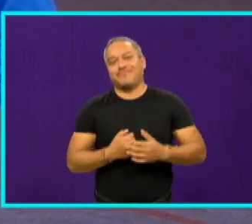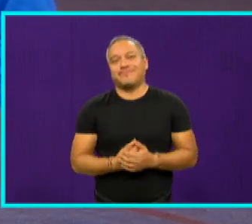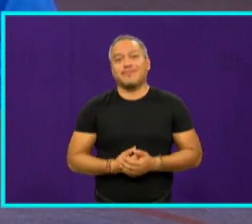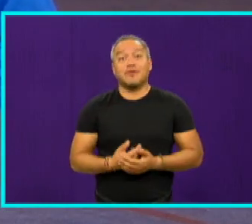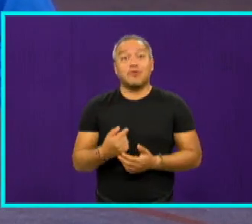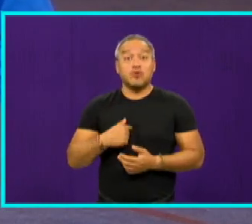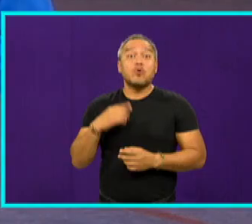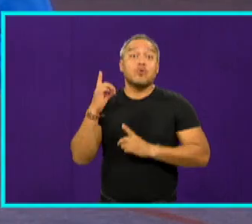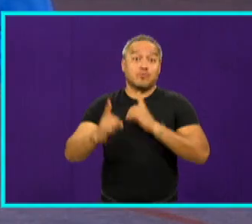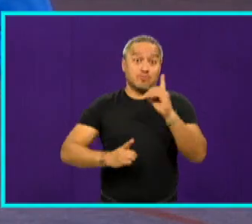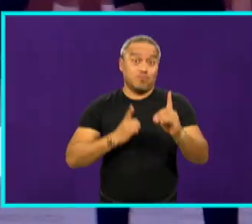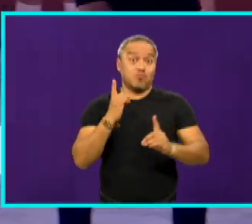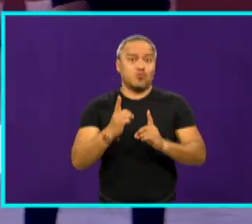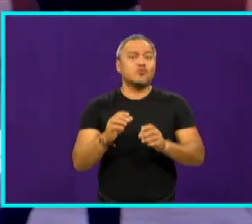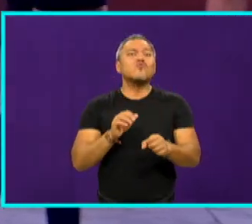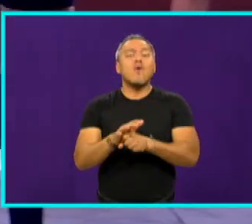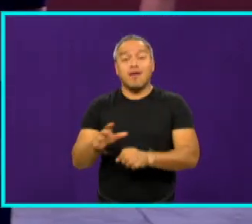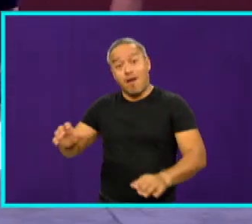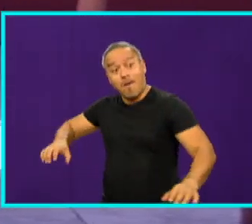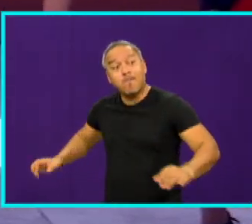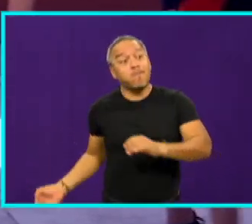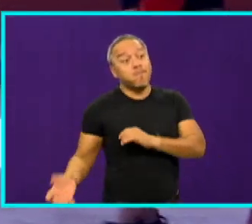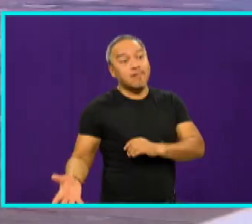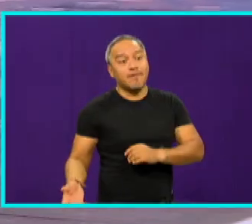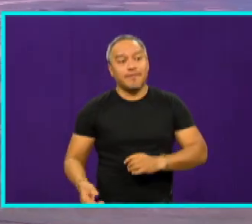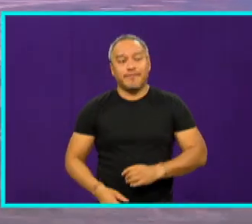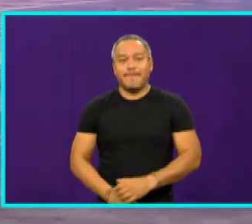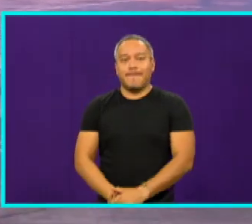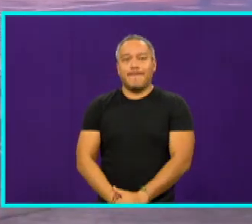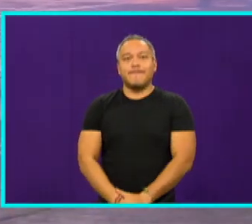un deporte que se llama handball.